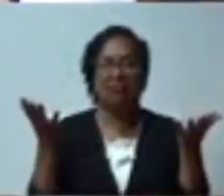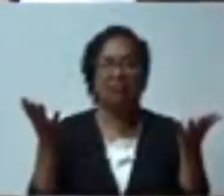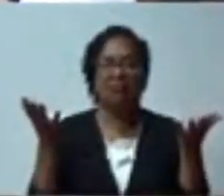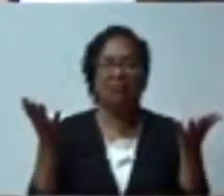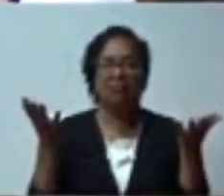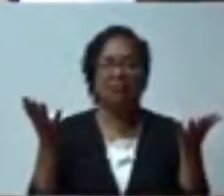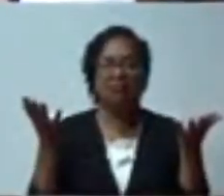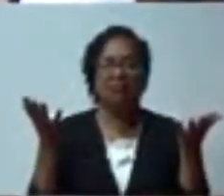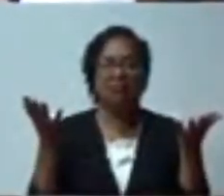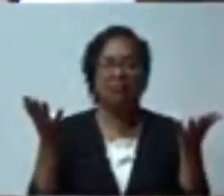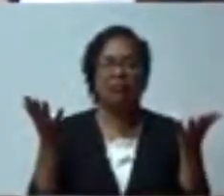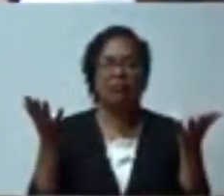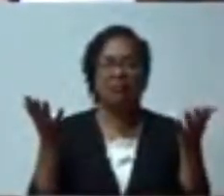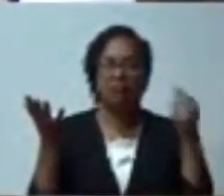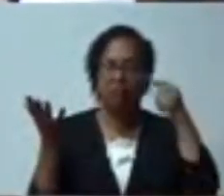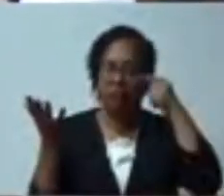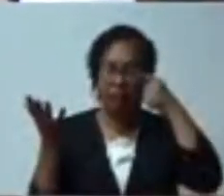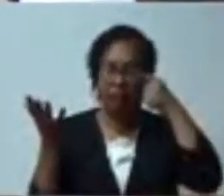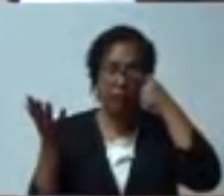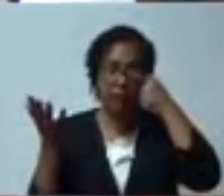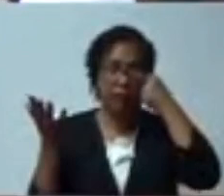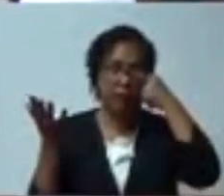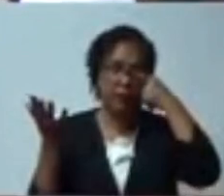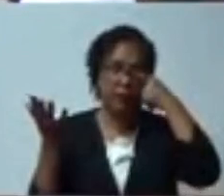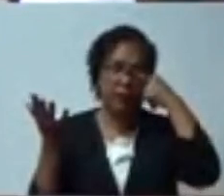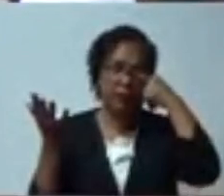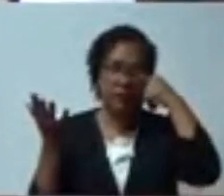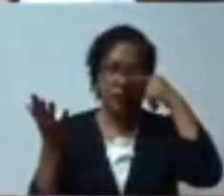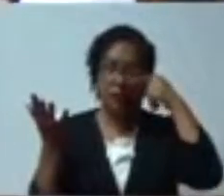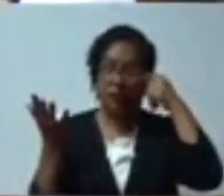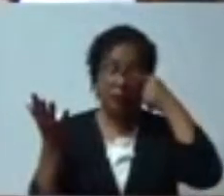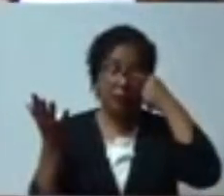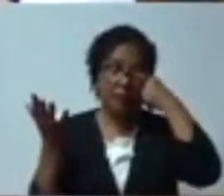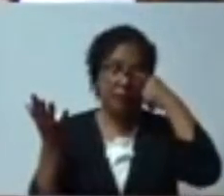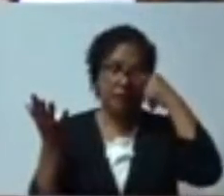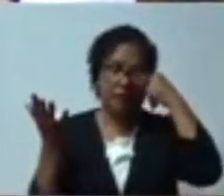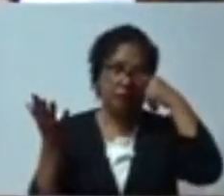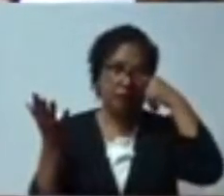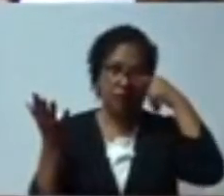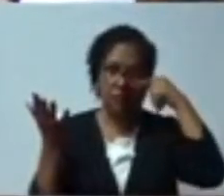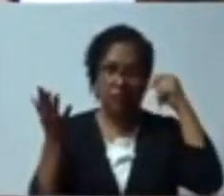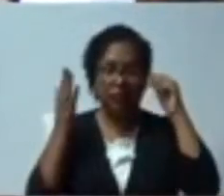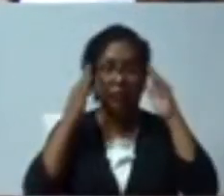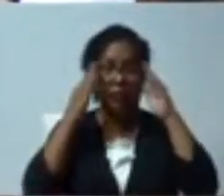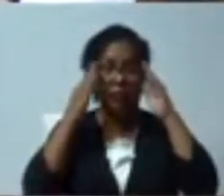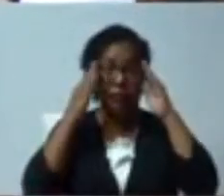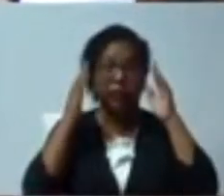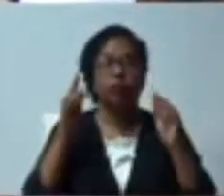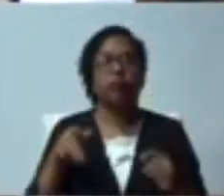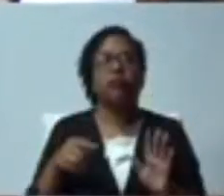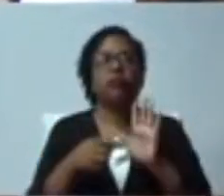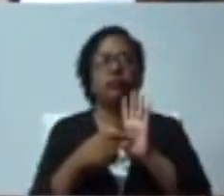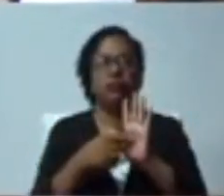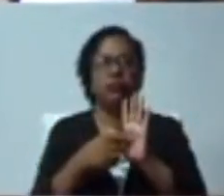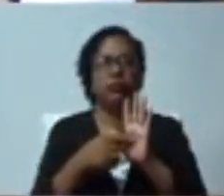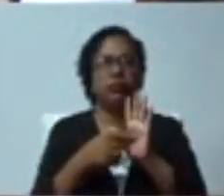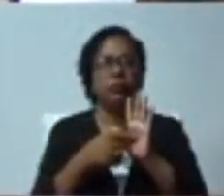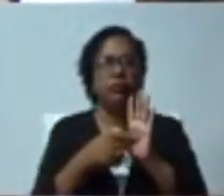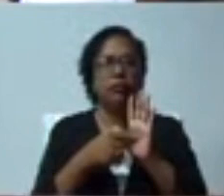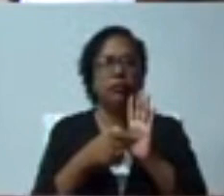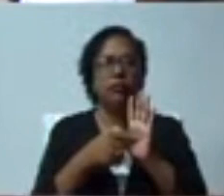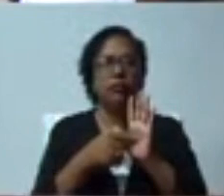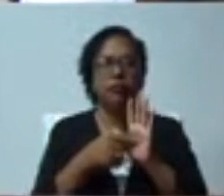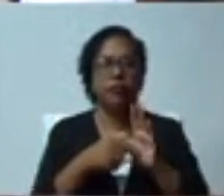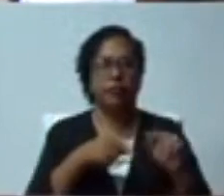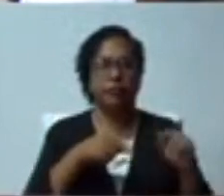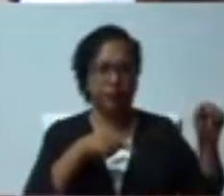como un vuelo nuevo que se acaba de establecer entre la ciudad de